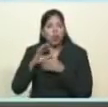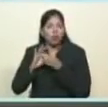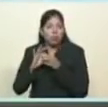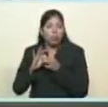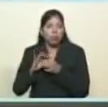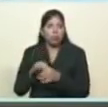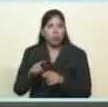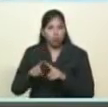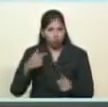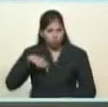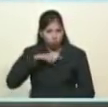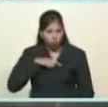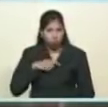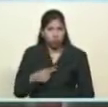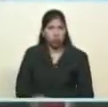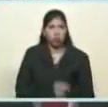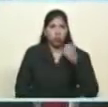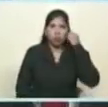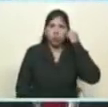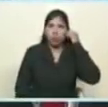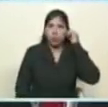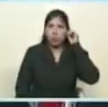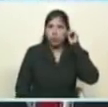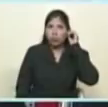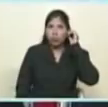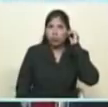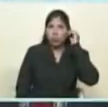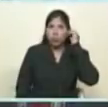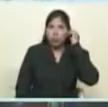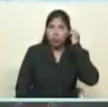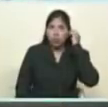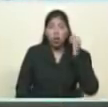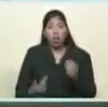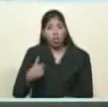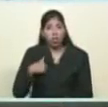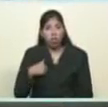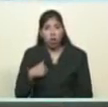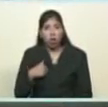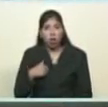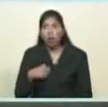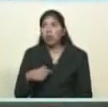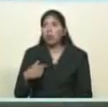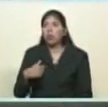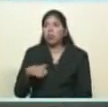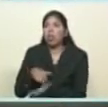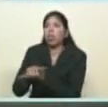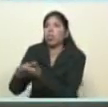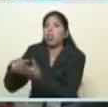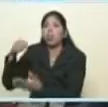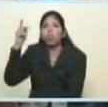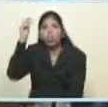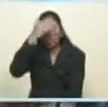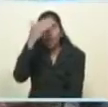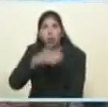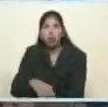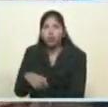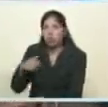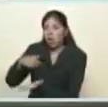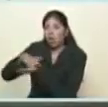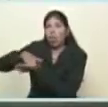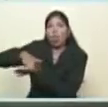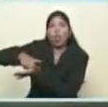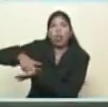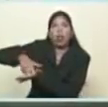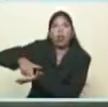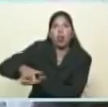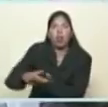rendir. Como tener color. Le pregunto al pueblo, ¿me rindo? No. ¿Me entrego a Donald Trump? No. ¿Me arrodillo a Juan